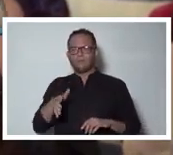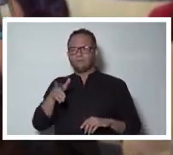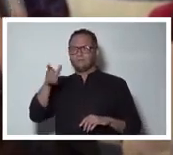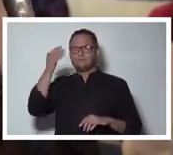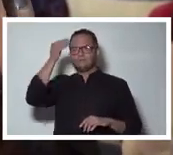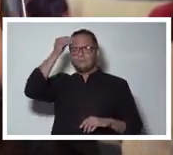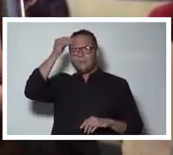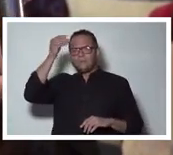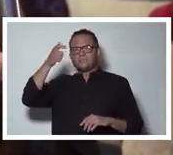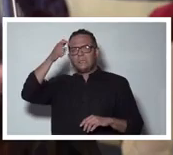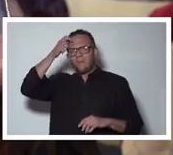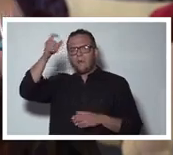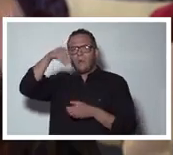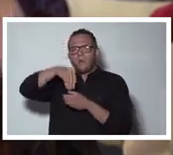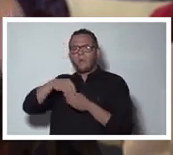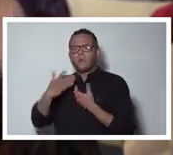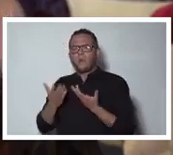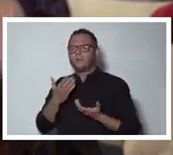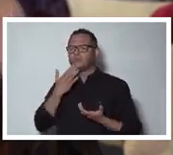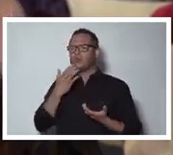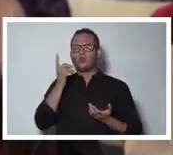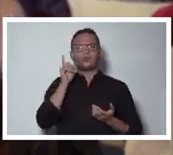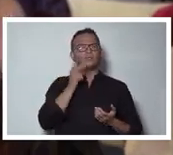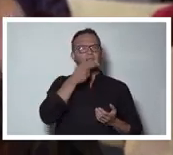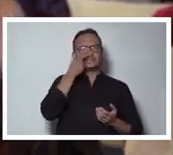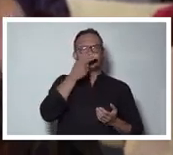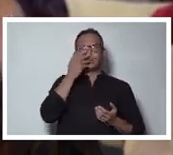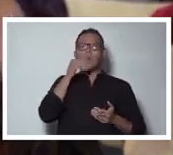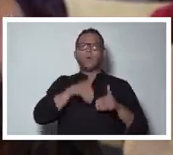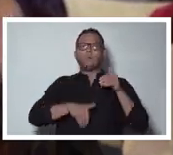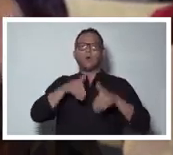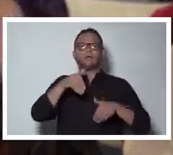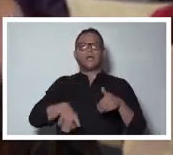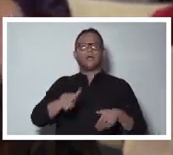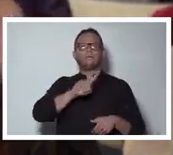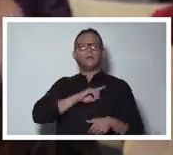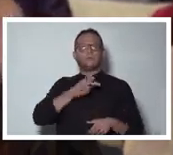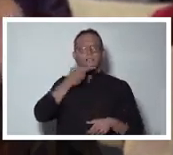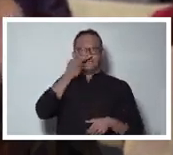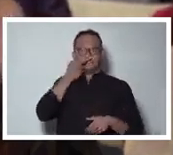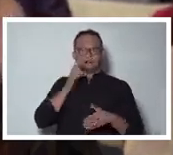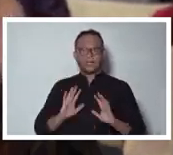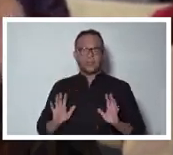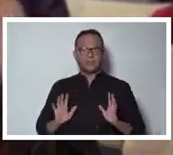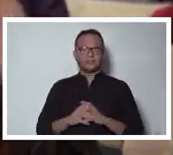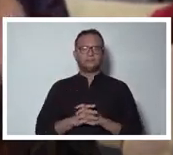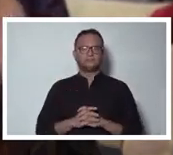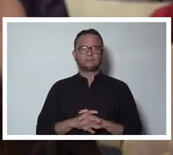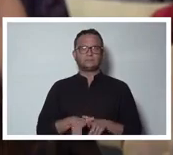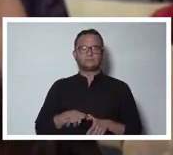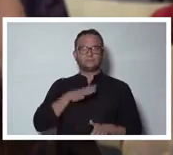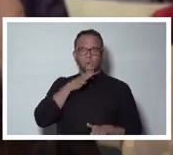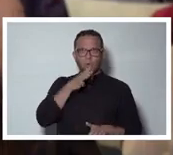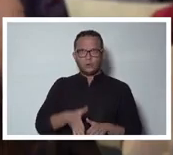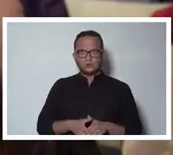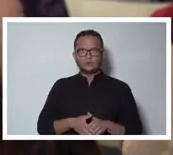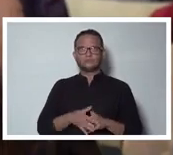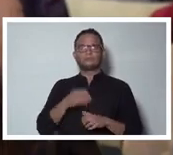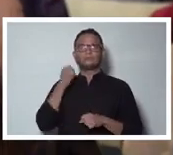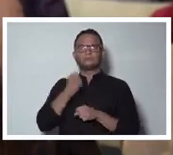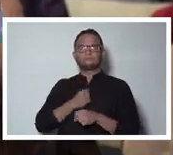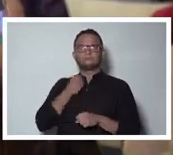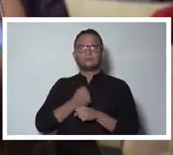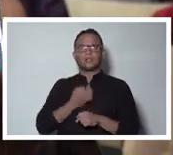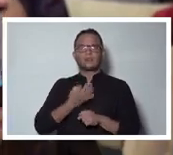pensando su propio pueblo solo les interesa cuando les votan a ellos precisamente por eso la tarea que